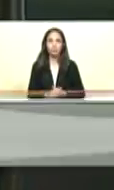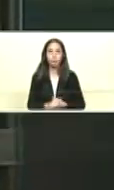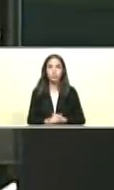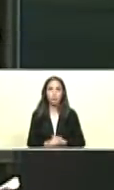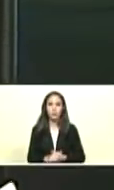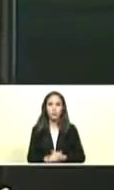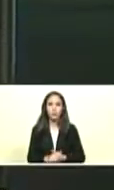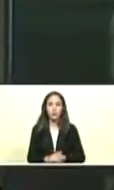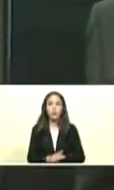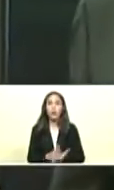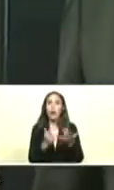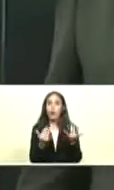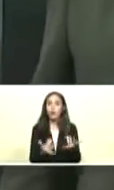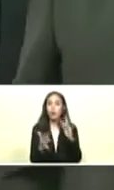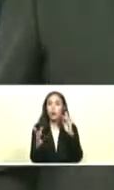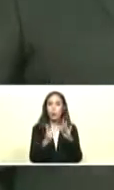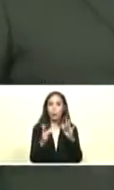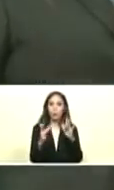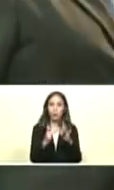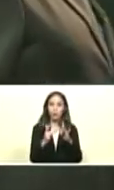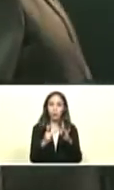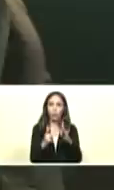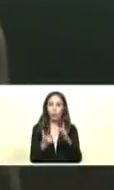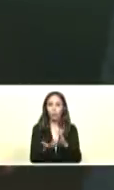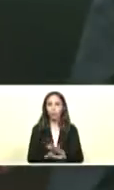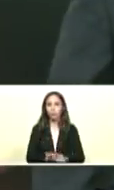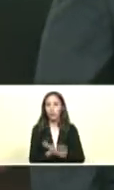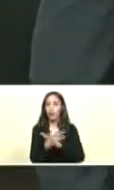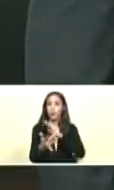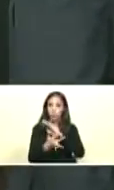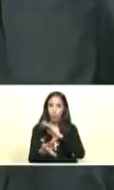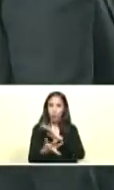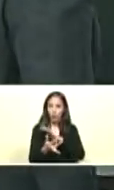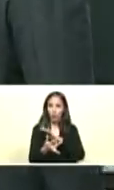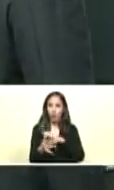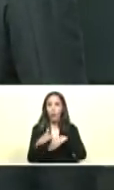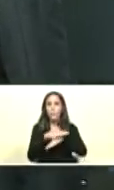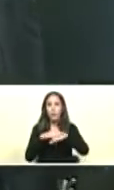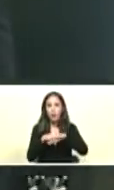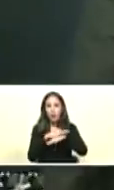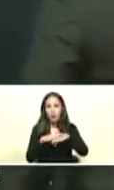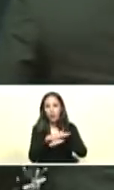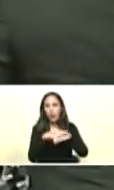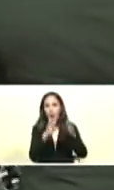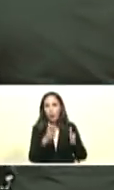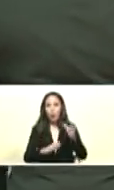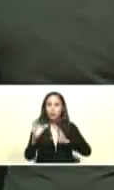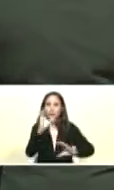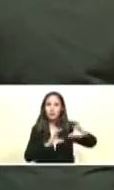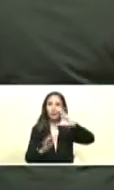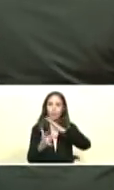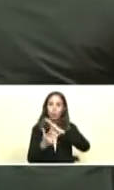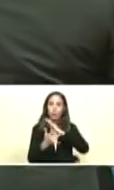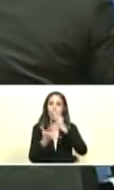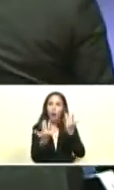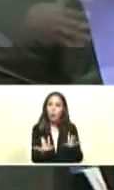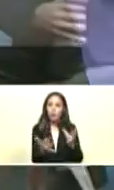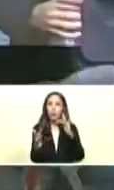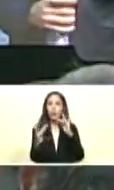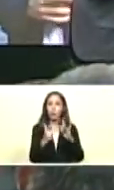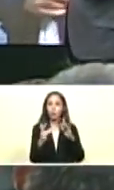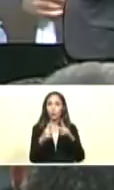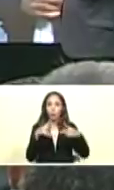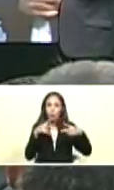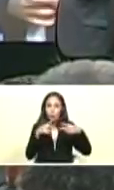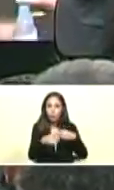un pase vía satélite, parte de la tecnología que nos deja el Ministerio de Ciencia y Tecnología con nuestros satélites. La inauguración de